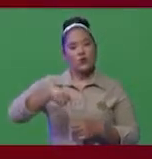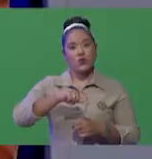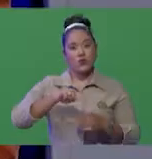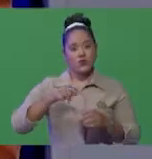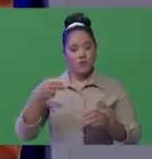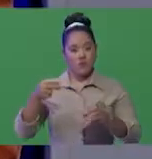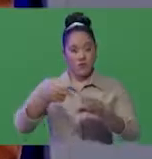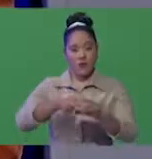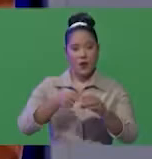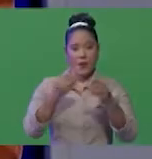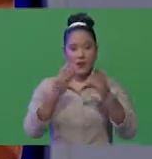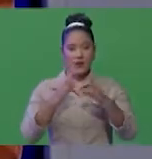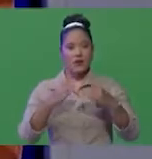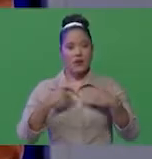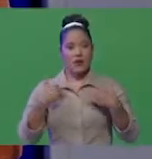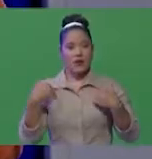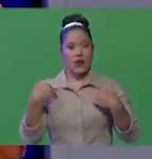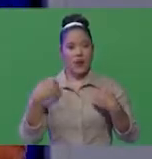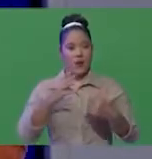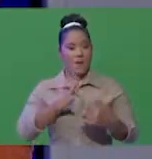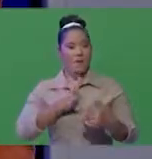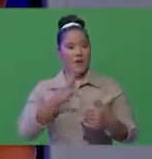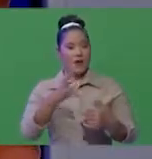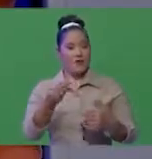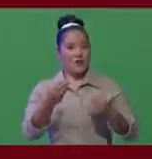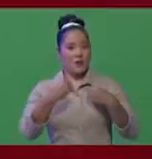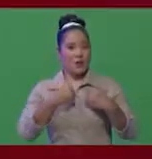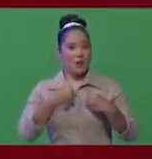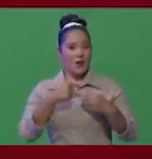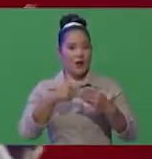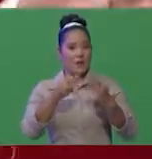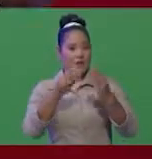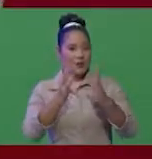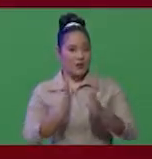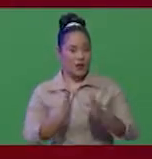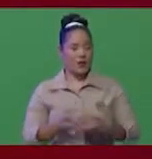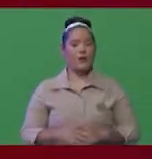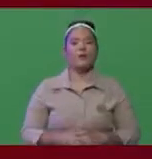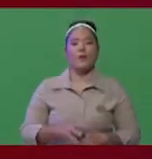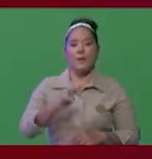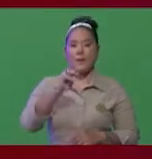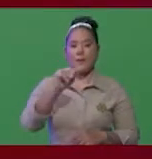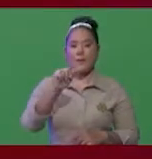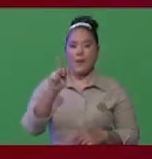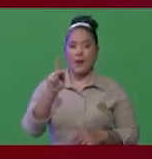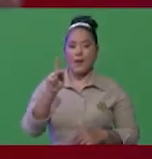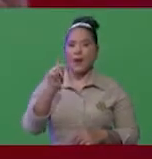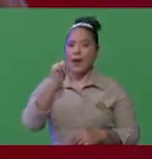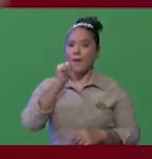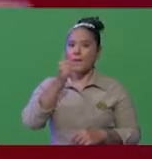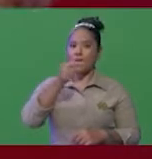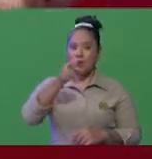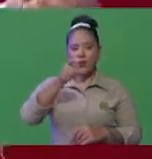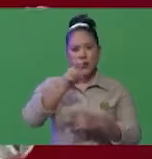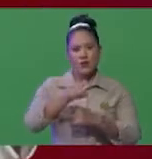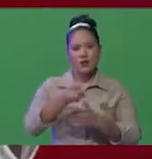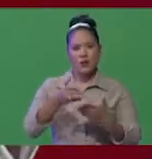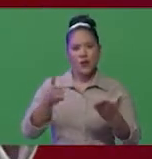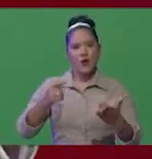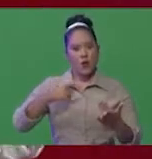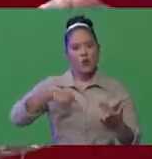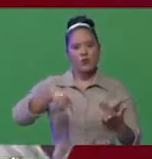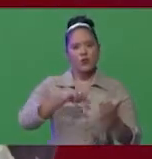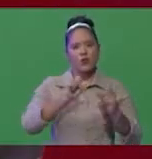entramos al ministerio tenemos un beneficio extra de lo que nos da el ministerio. Ese beneficio es ponerte en la cooperativa, mañana tú necesitas algo y nosotros te